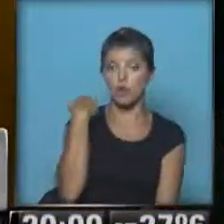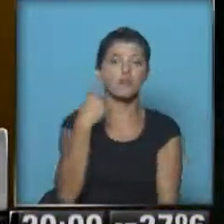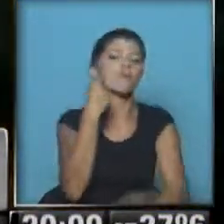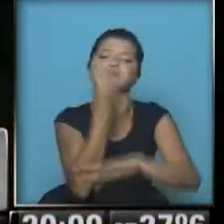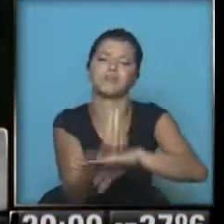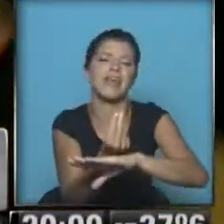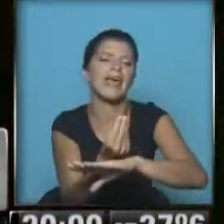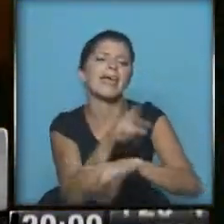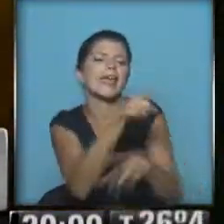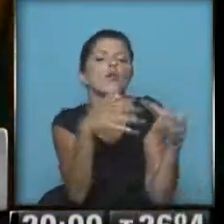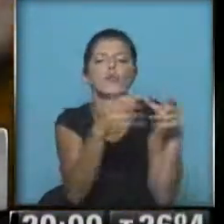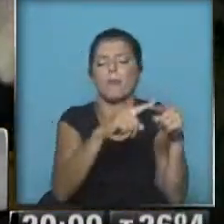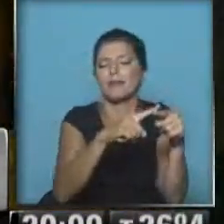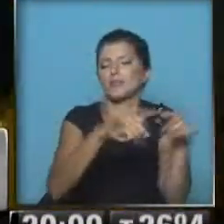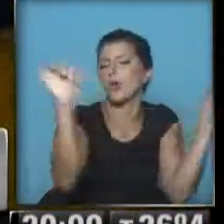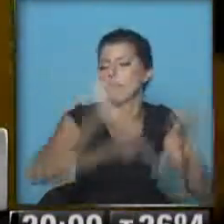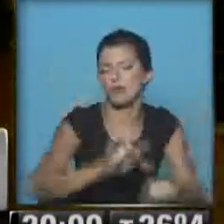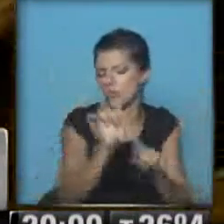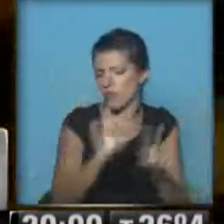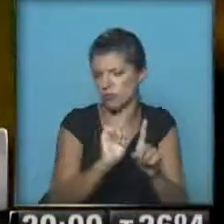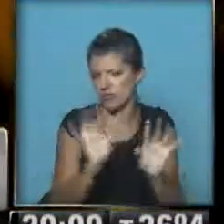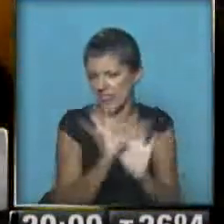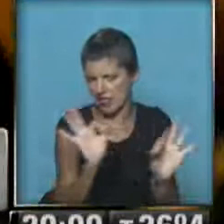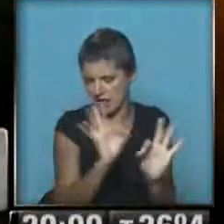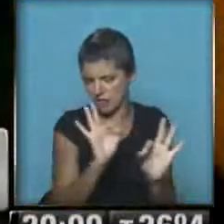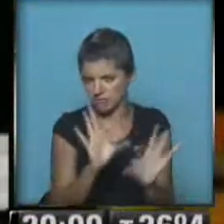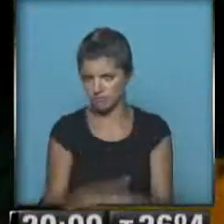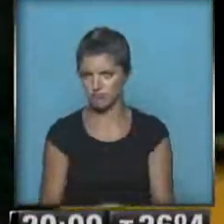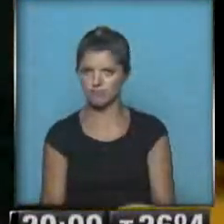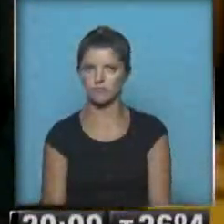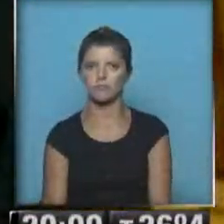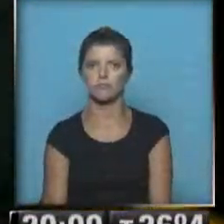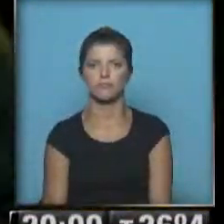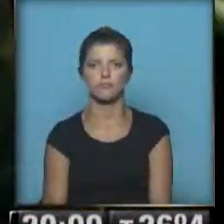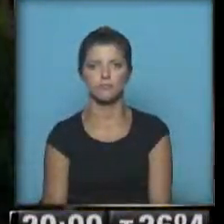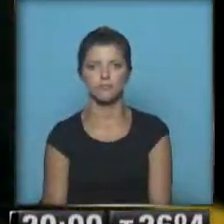una ruptura, ni siquiera un doblez para la Unión Cívica Radical.